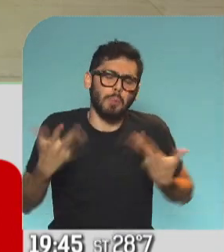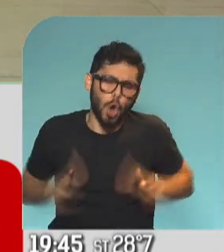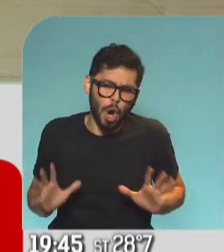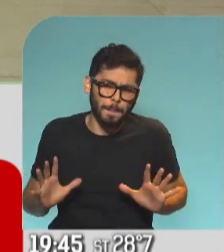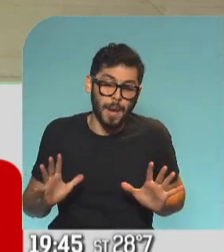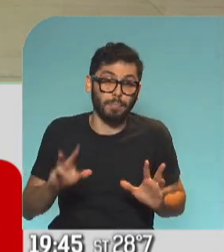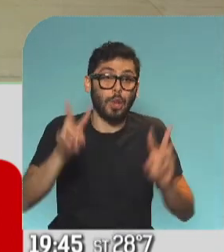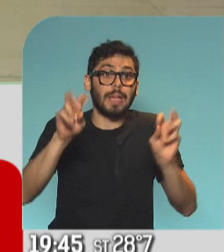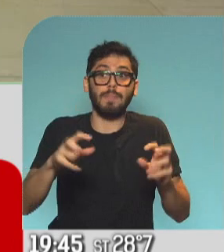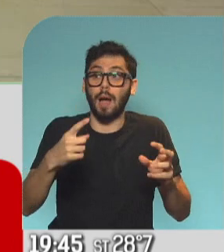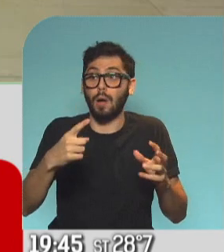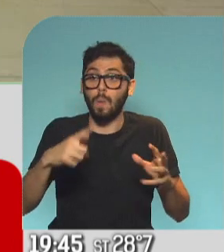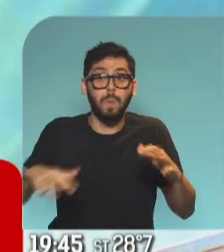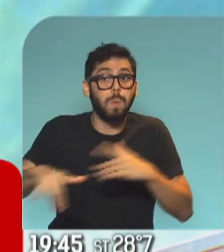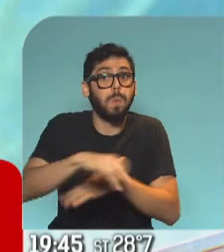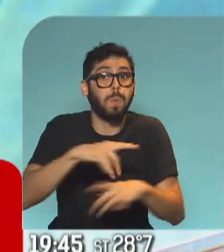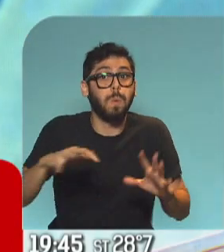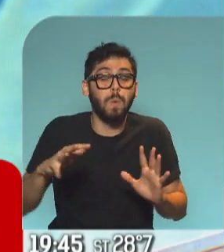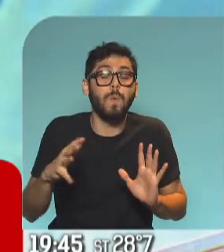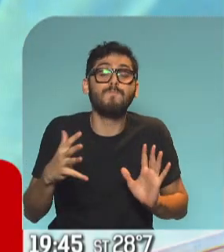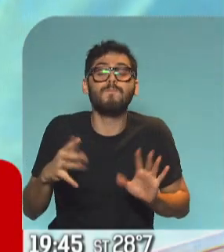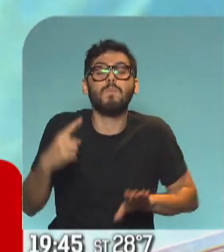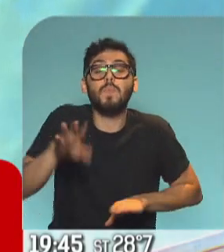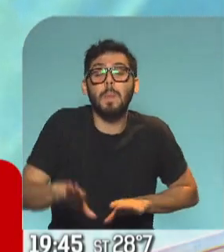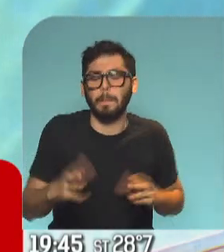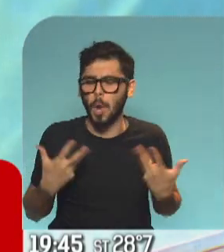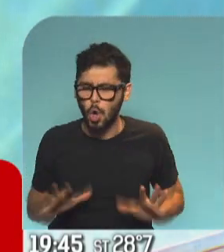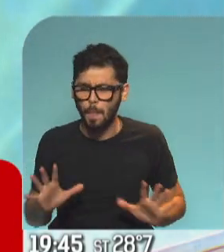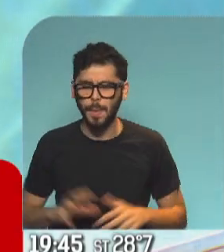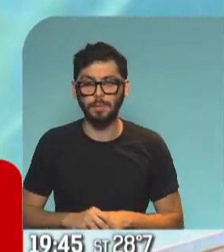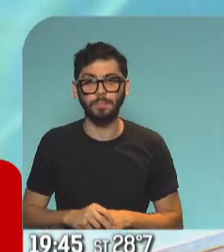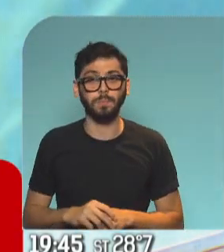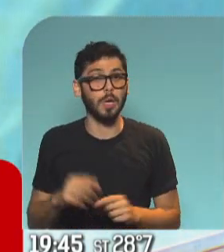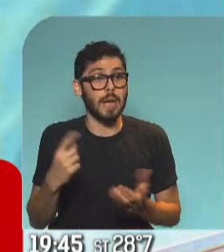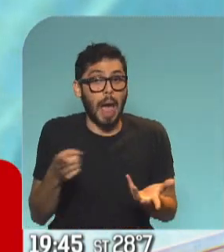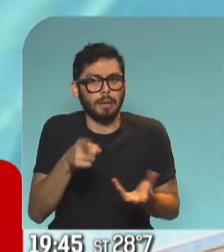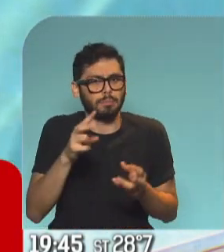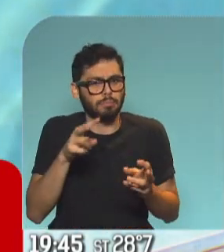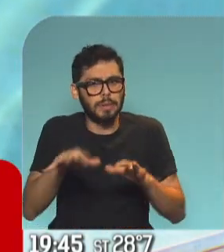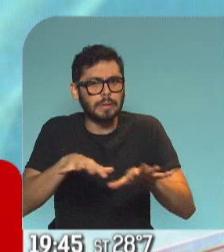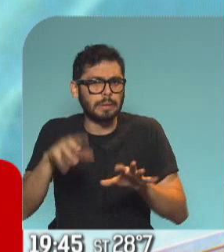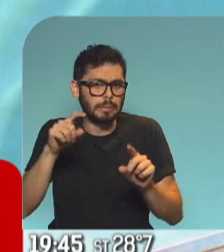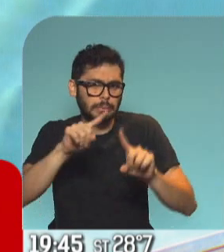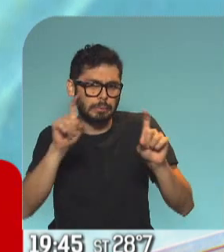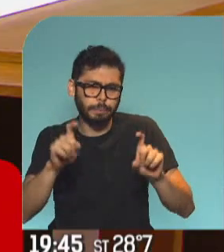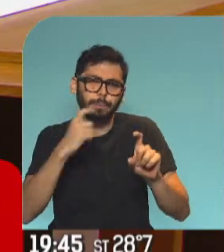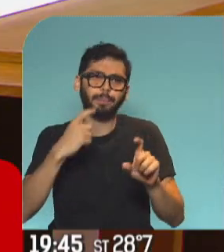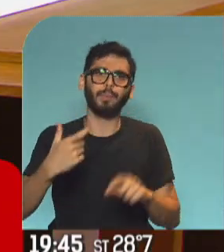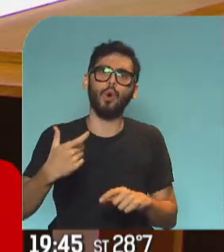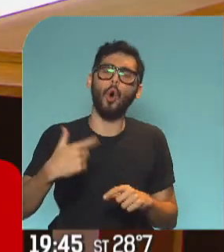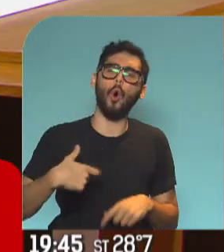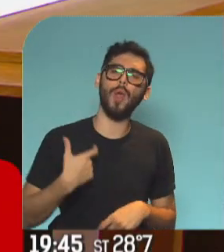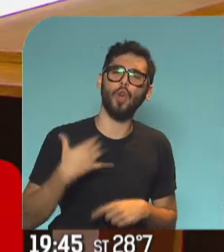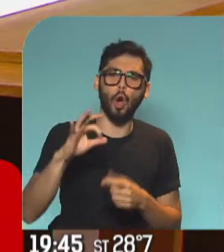impacto y tanto interés en la opinión pública. Surgen muchas preguntas, ¿no? ¿Cómo administraron esas obras sociales, esos centros